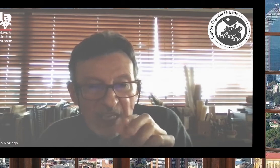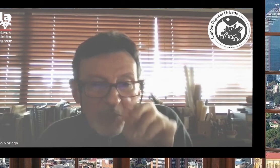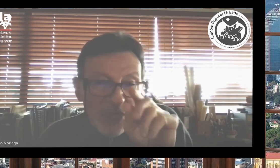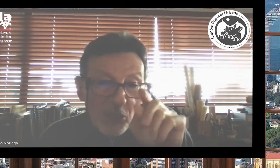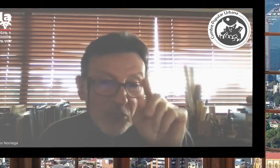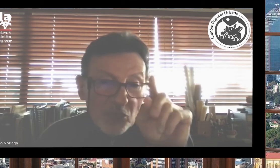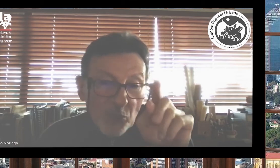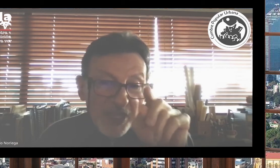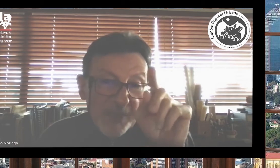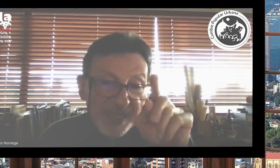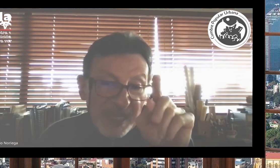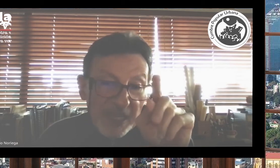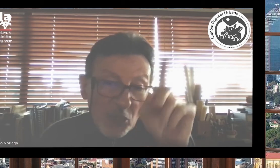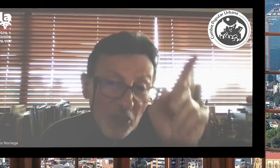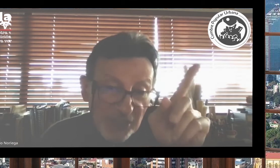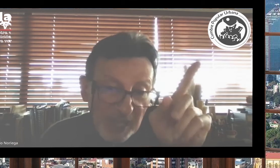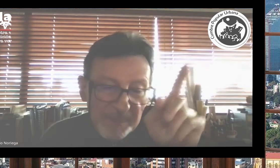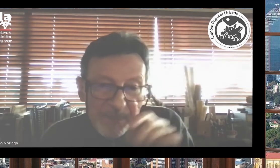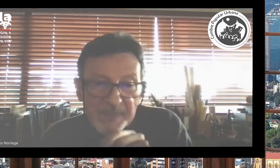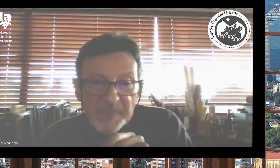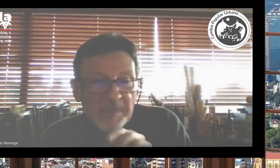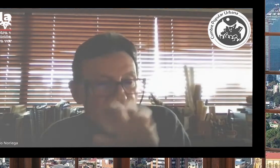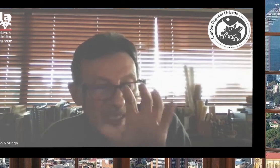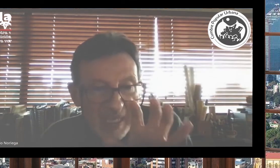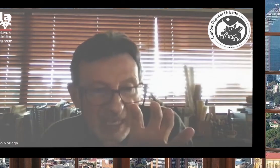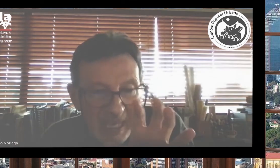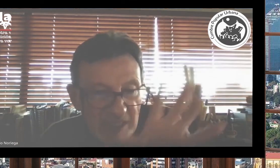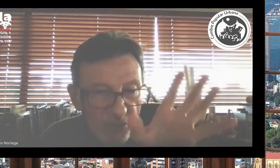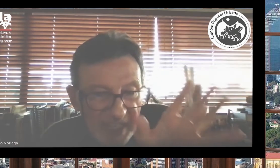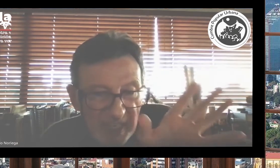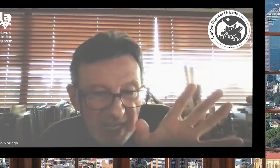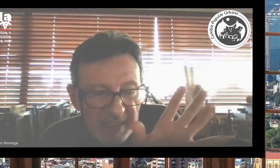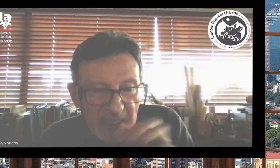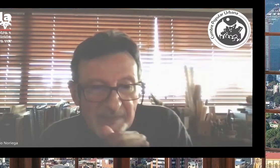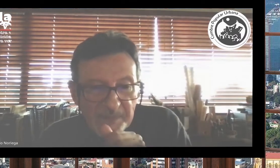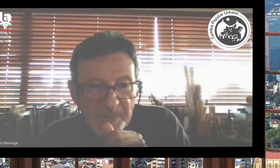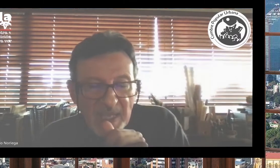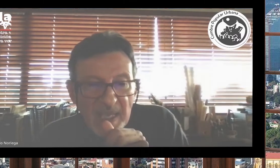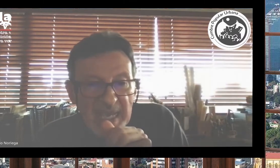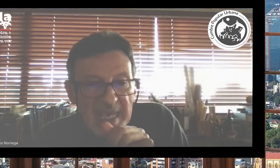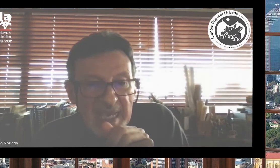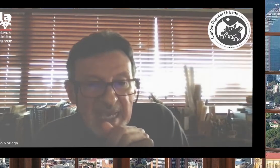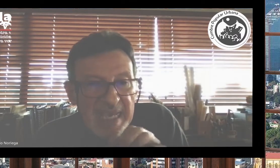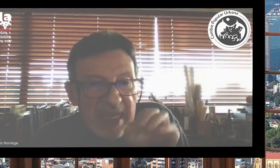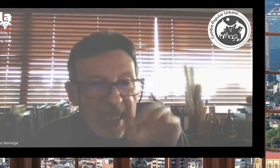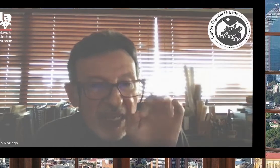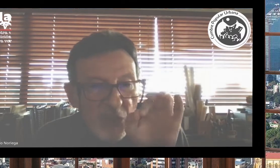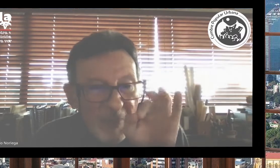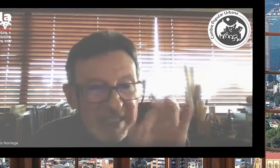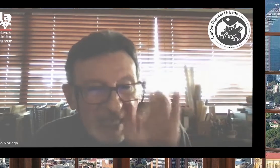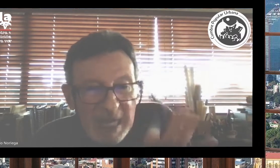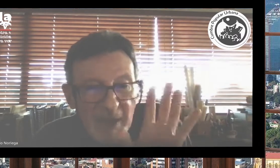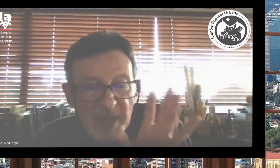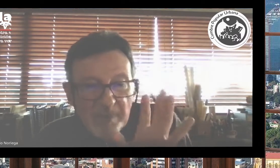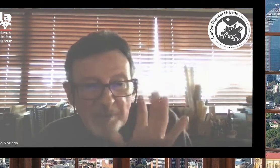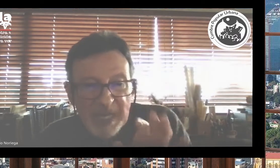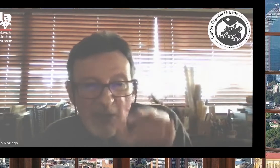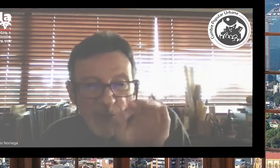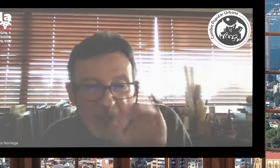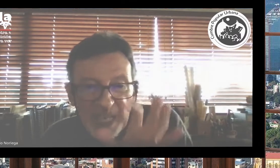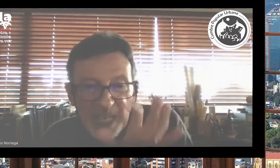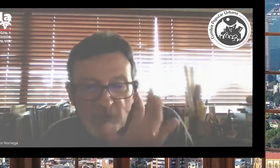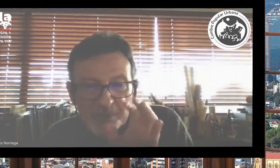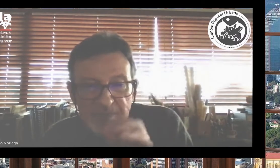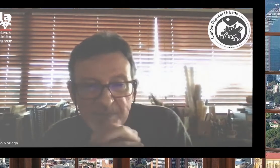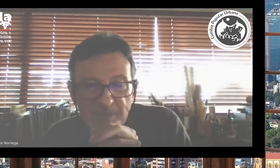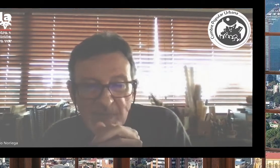y poder construir y vender con otra eso qué quiere decir que lo más clave para